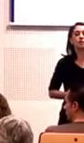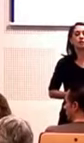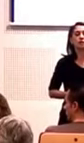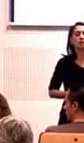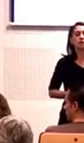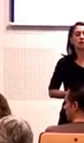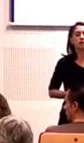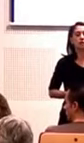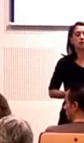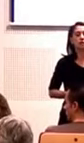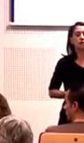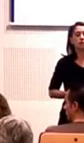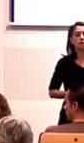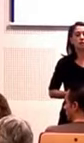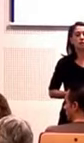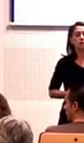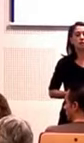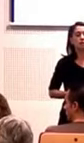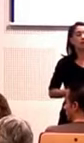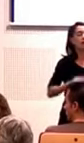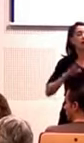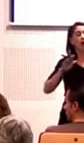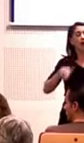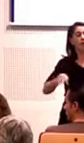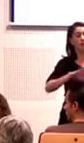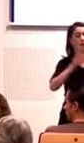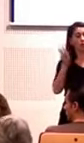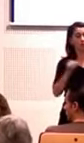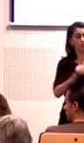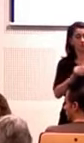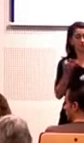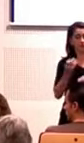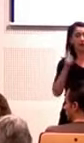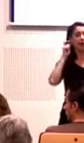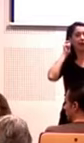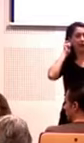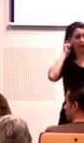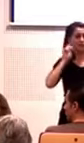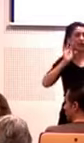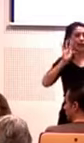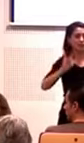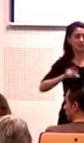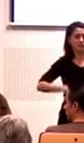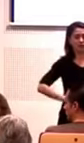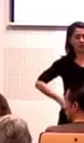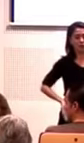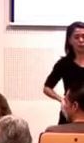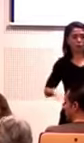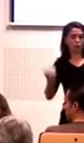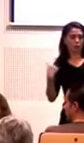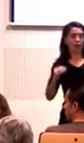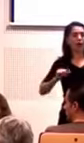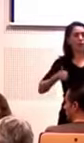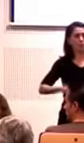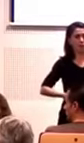la conclusión, bueno, pues la chica, pues sí, me quitó el colector y inició la felación, y bueno,